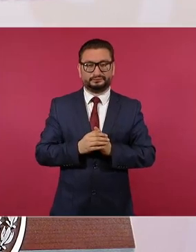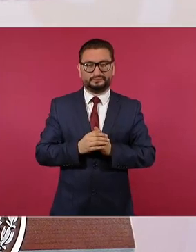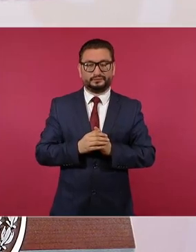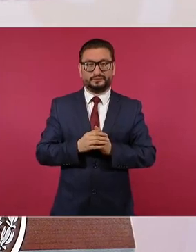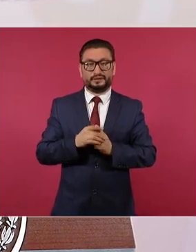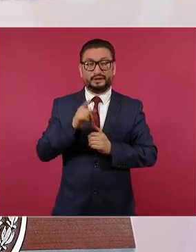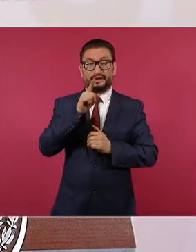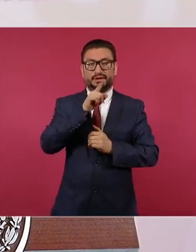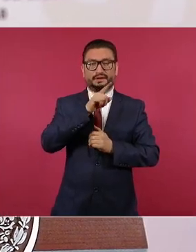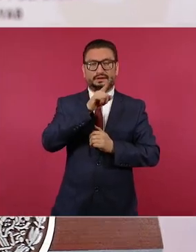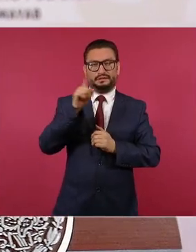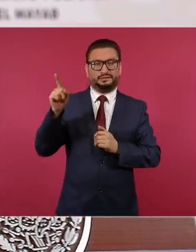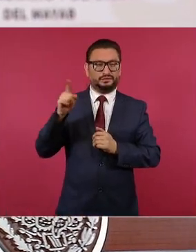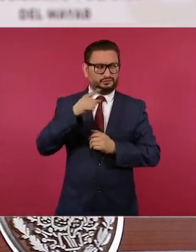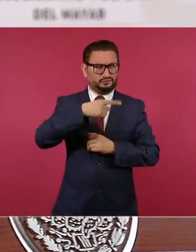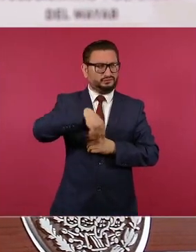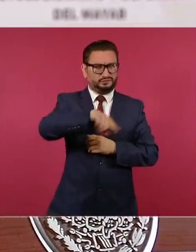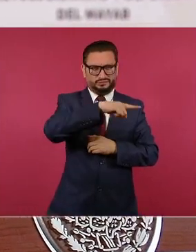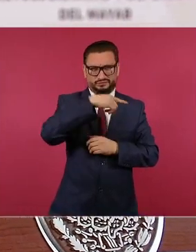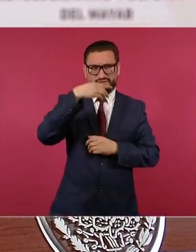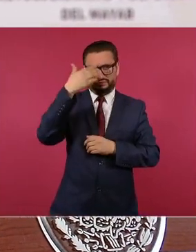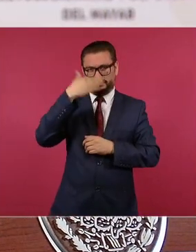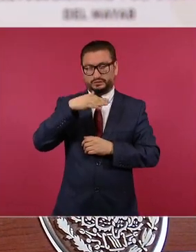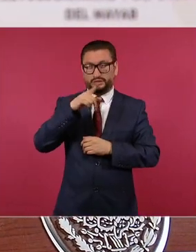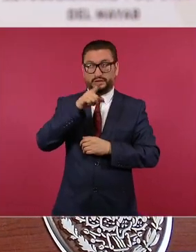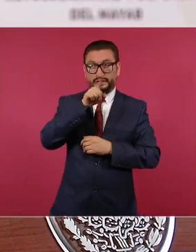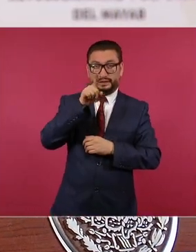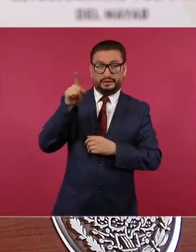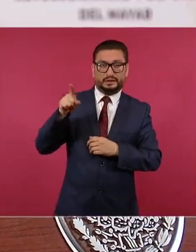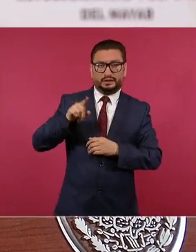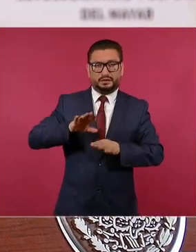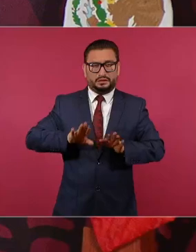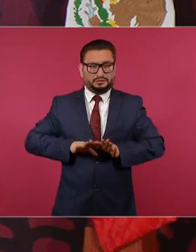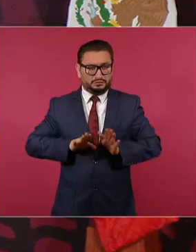que ya muchos ya tienen una actitud distinta, ¿no?,